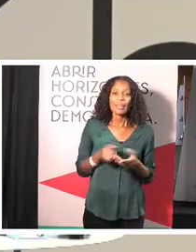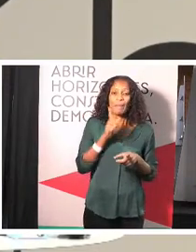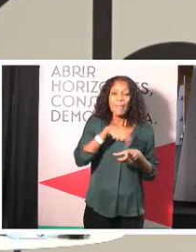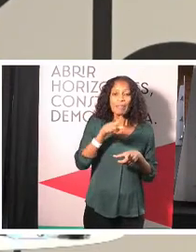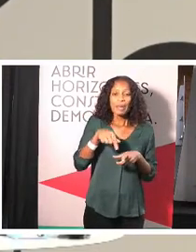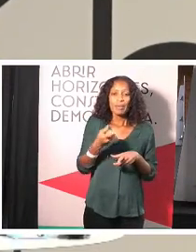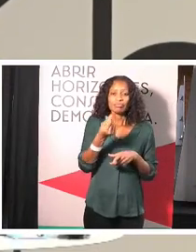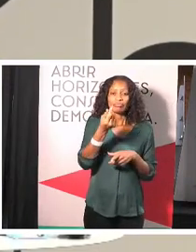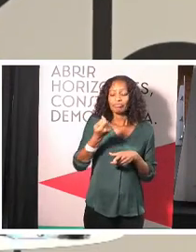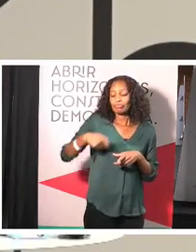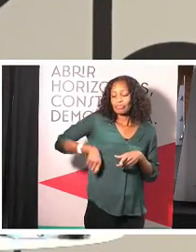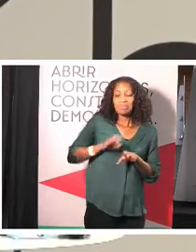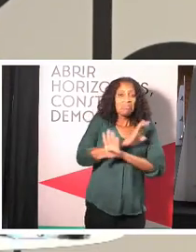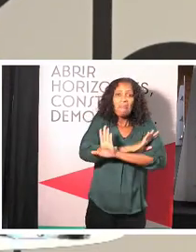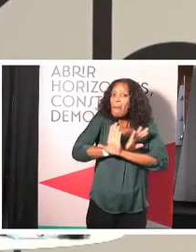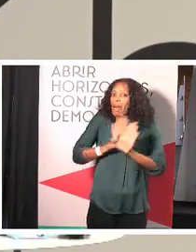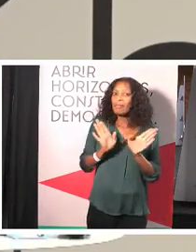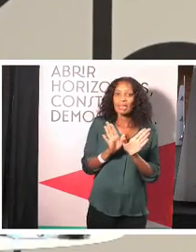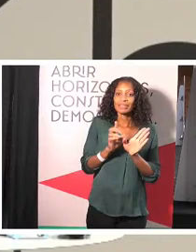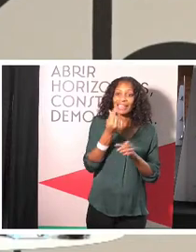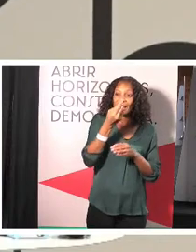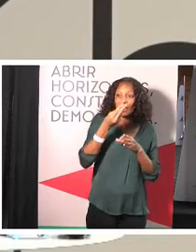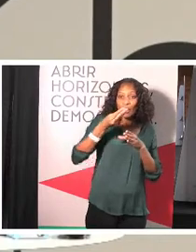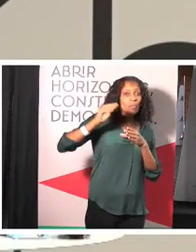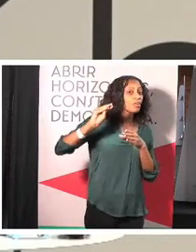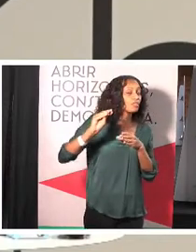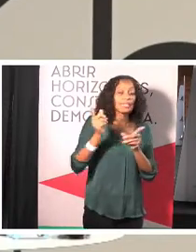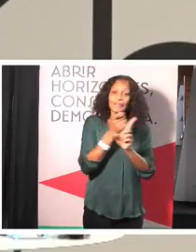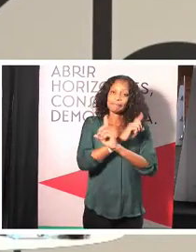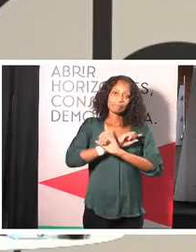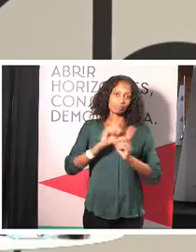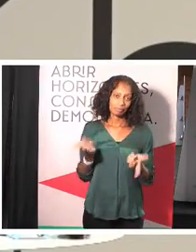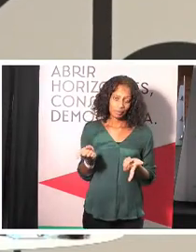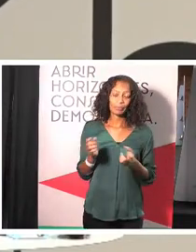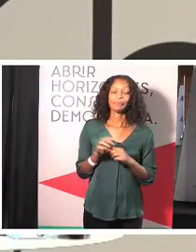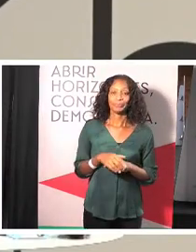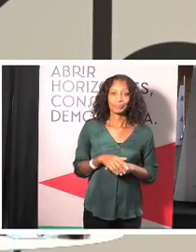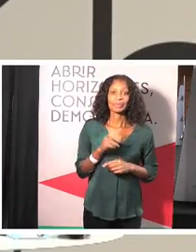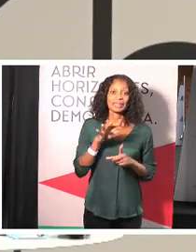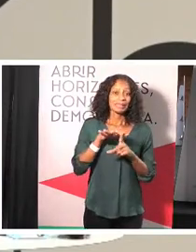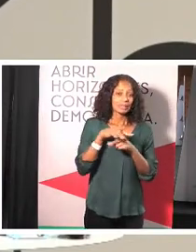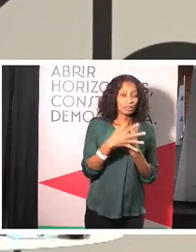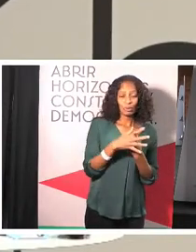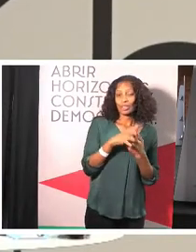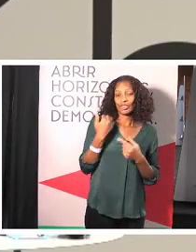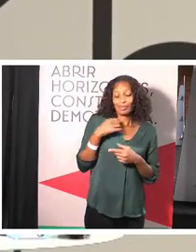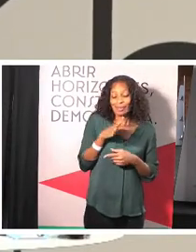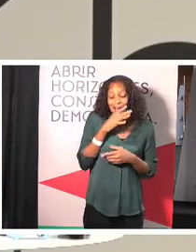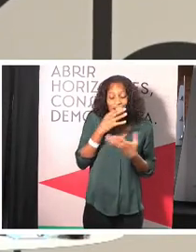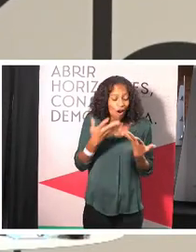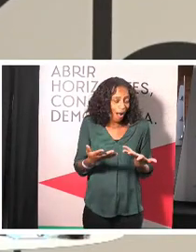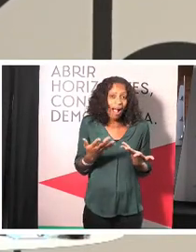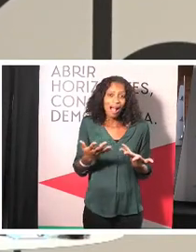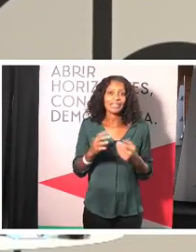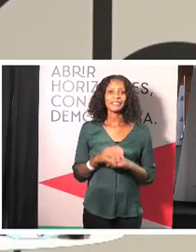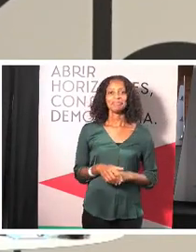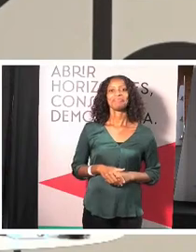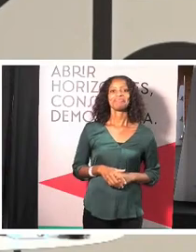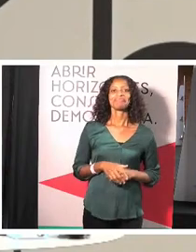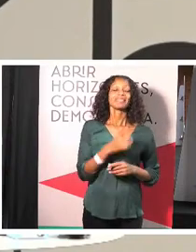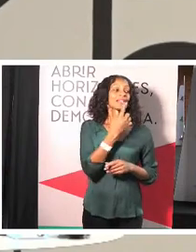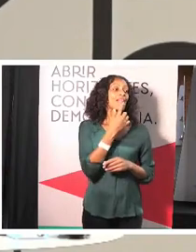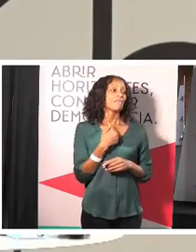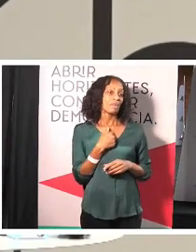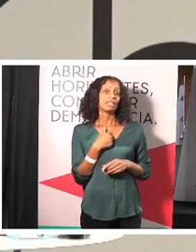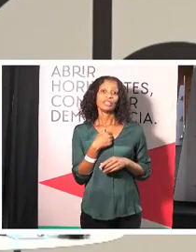hacer engañarse de todo a lo que está renunciando y de las condiciones de error en las que está instalando. Y como me dicen que no me queda tiempo,